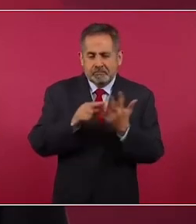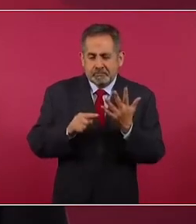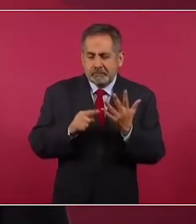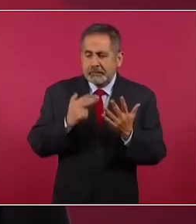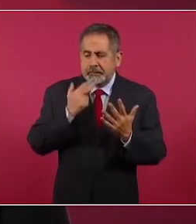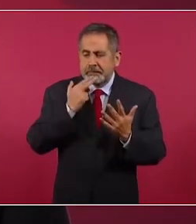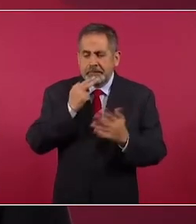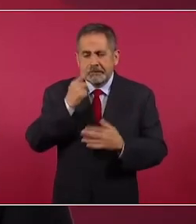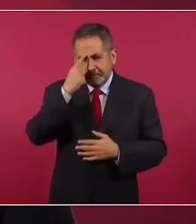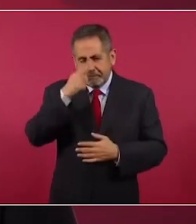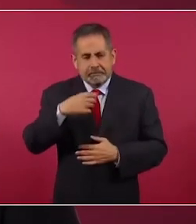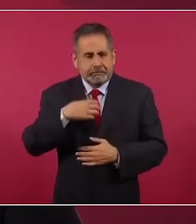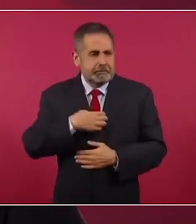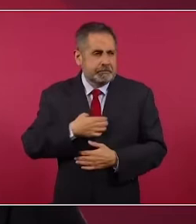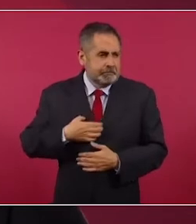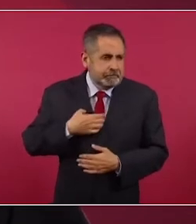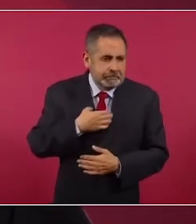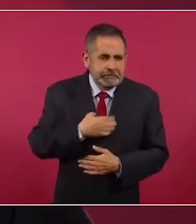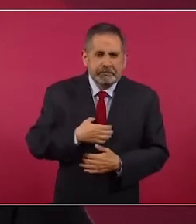contentos,